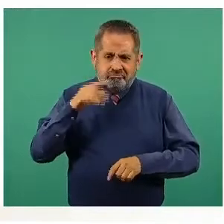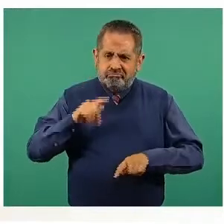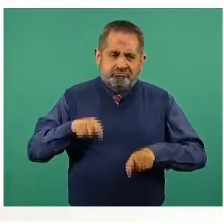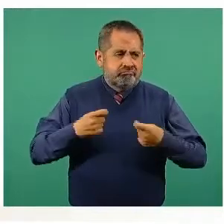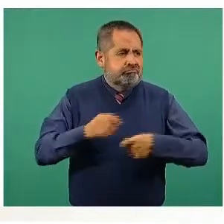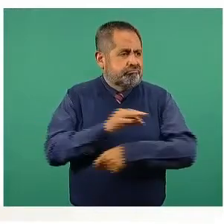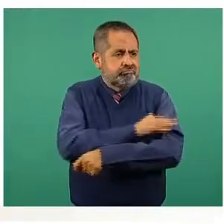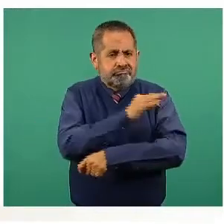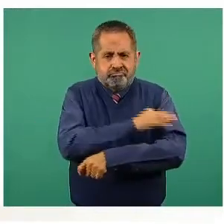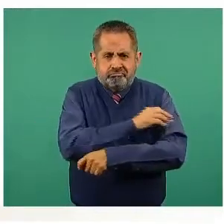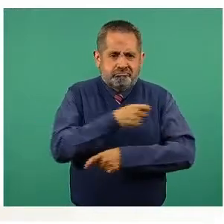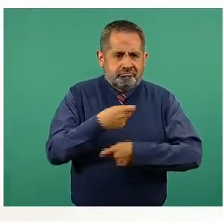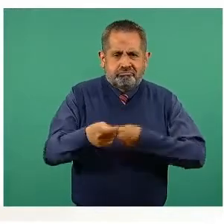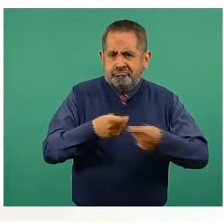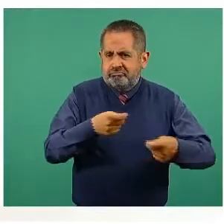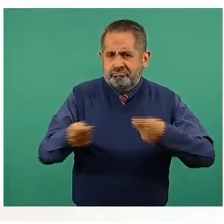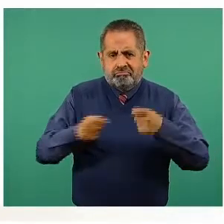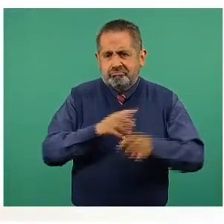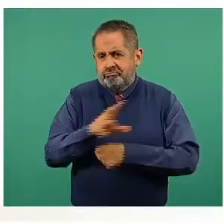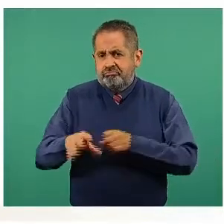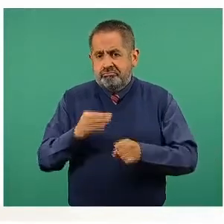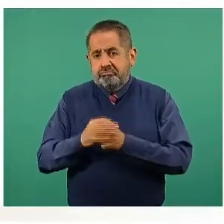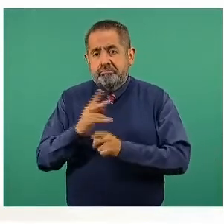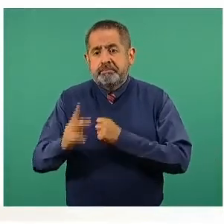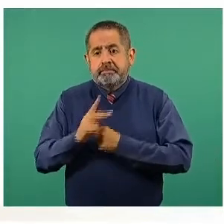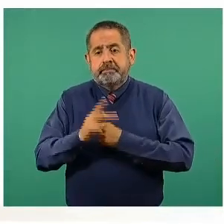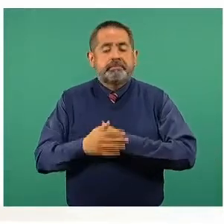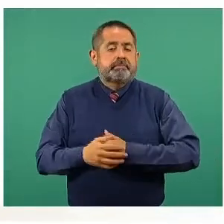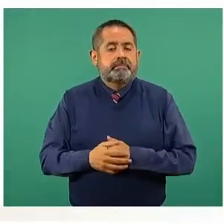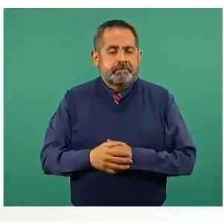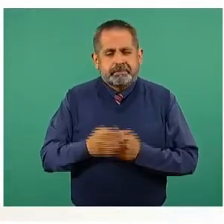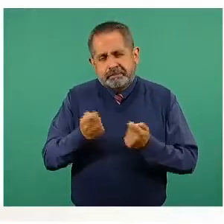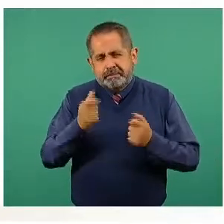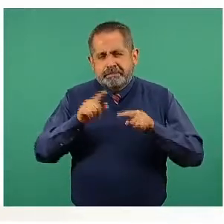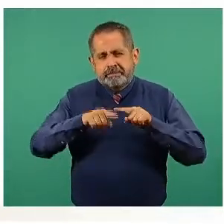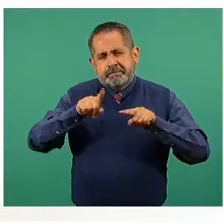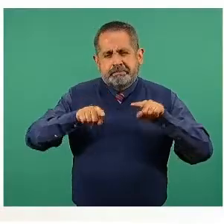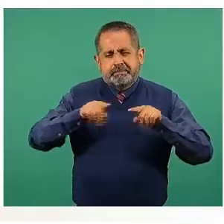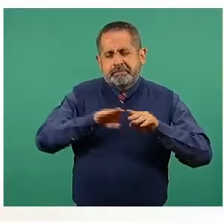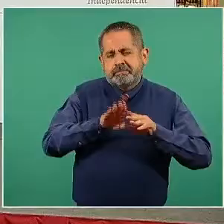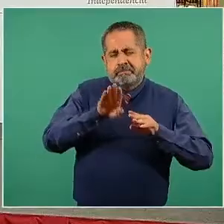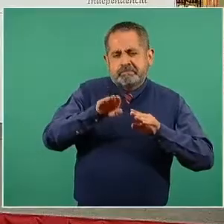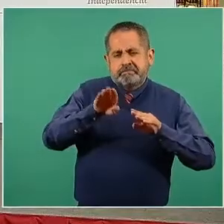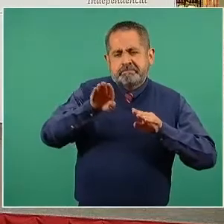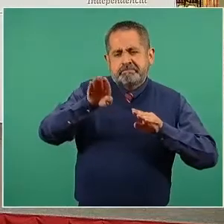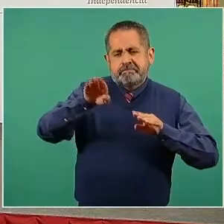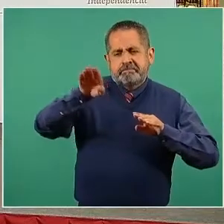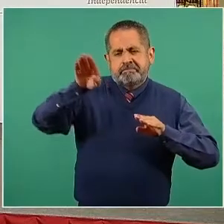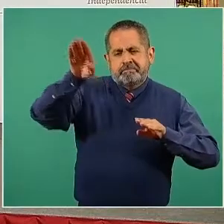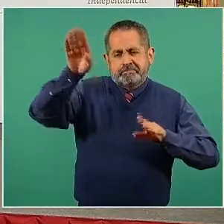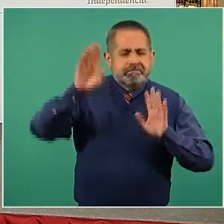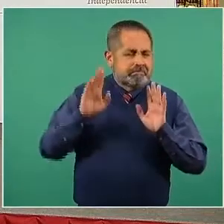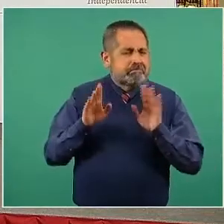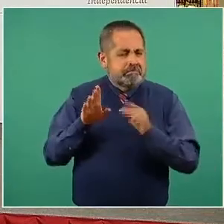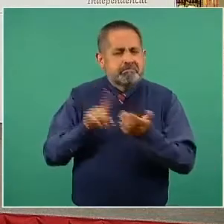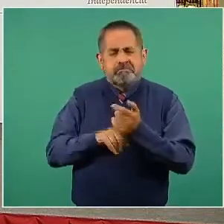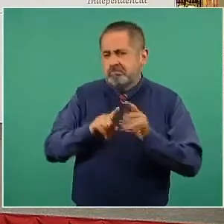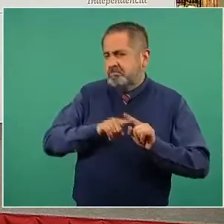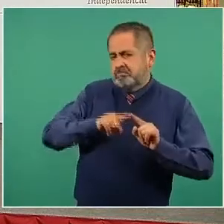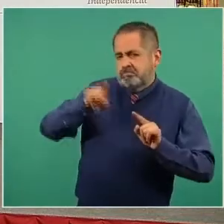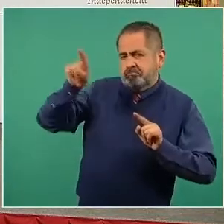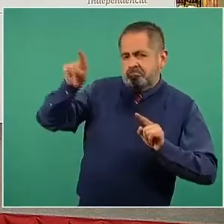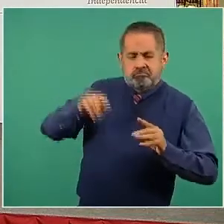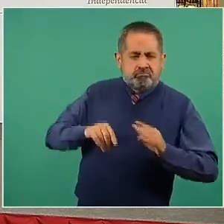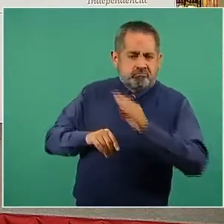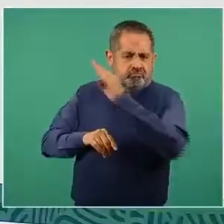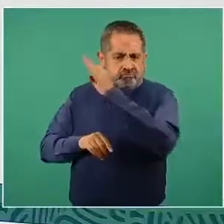la que está ocurriendo la vacunación en nuestro país, con pequeñas variaciones semanales que se pueden apreciar con estas